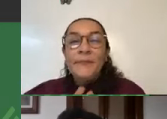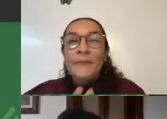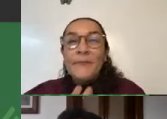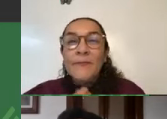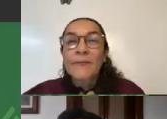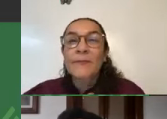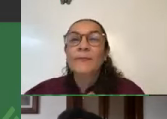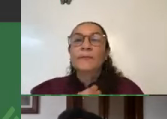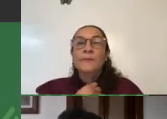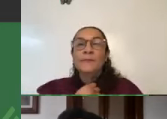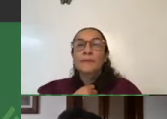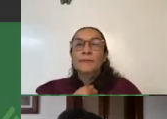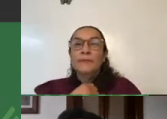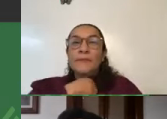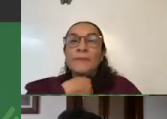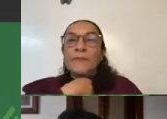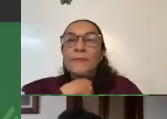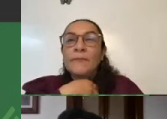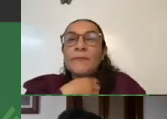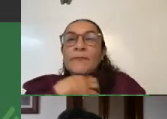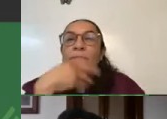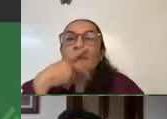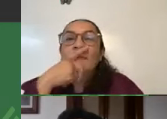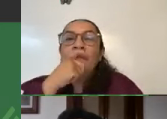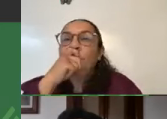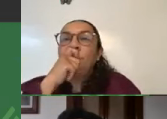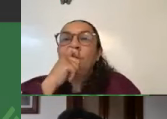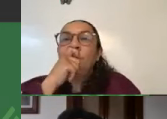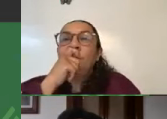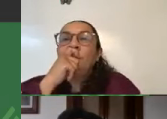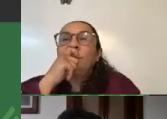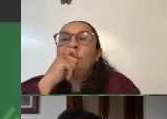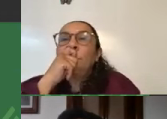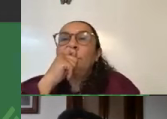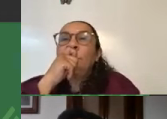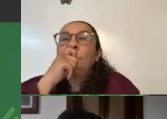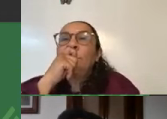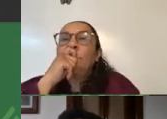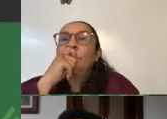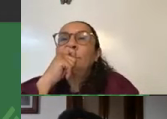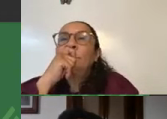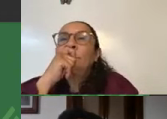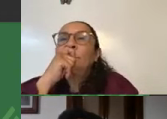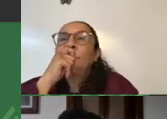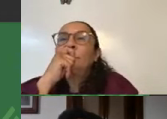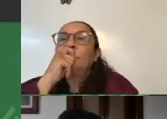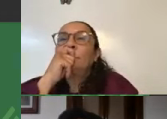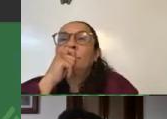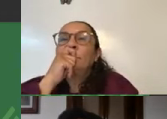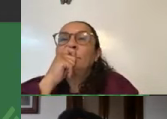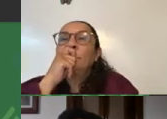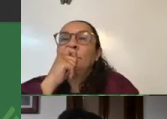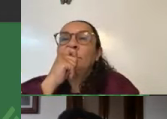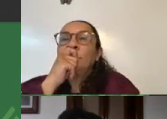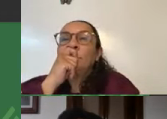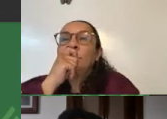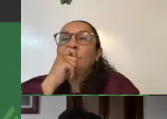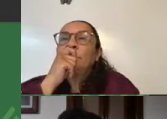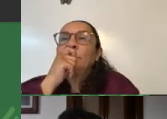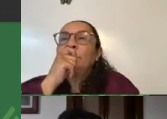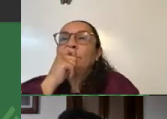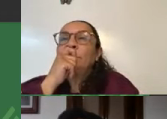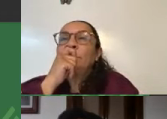A efecto de incentivar la regularización en el registro vehicular de esta ciudad, se propone un conjunto de